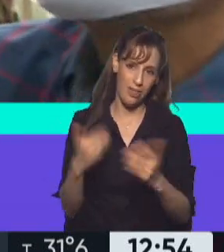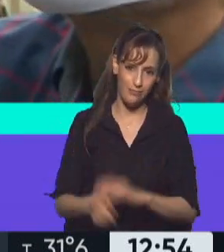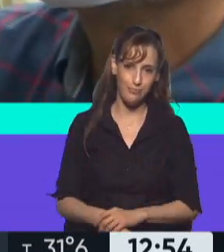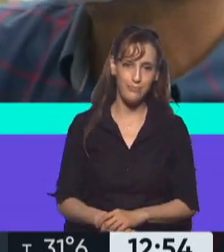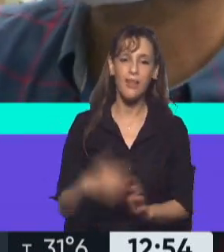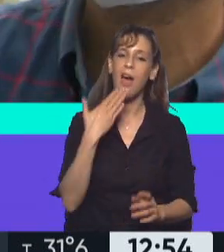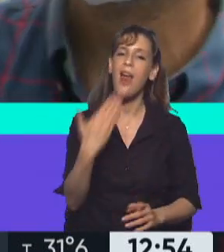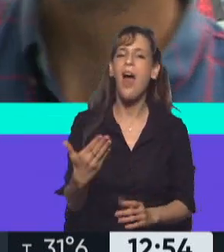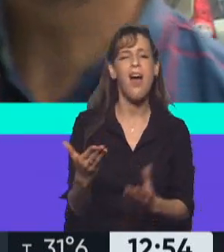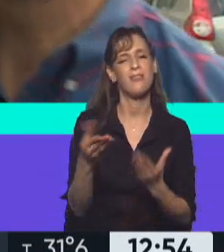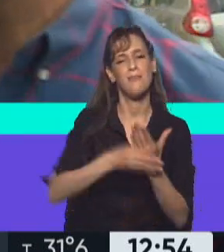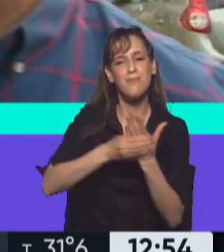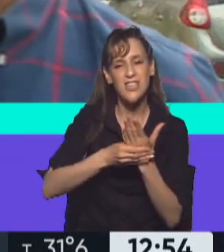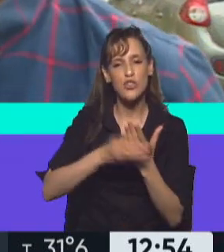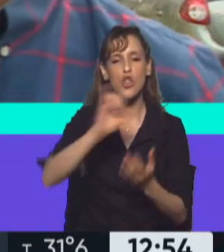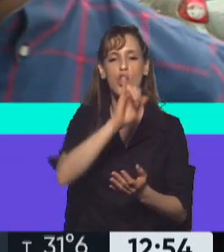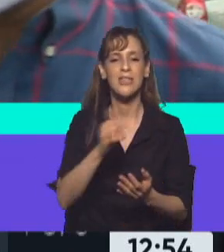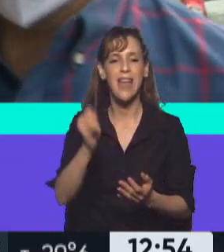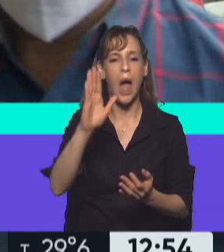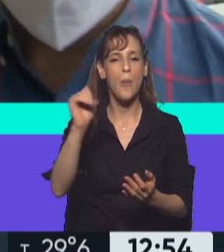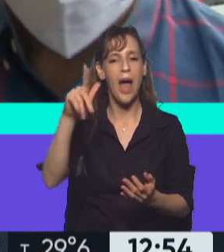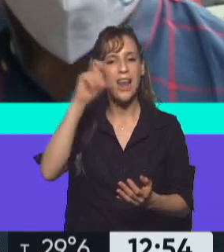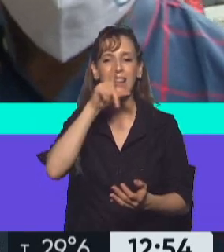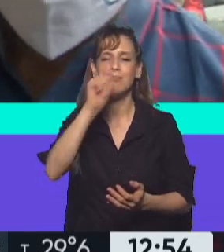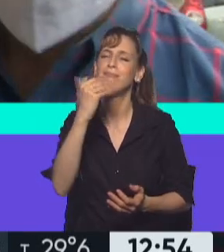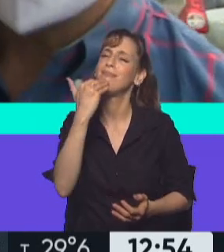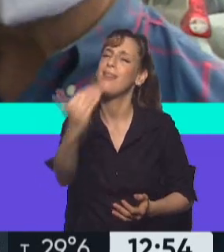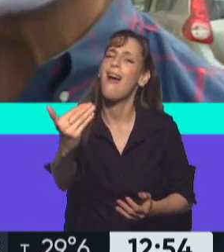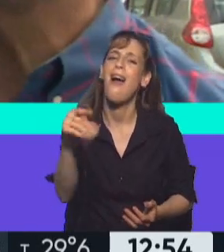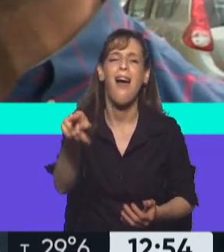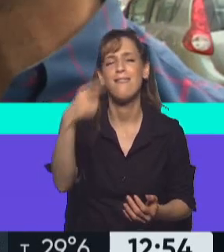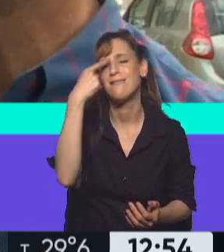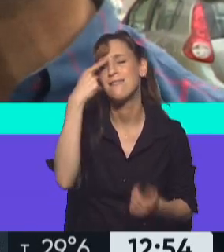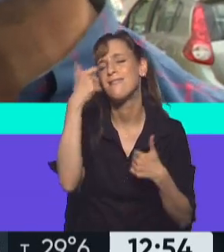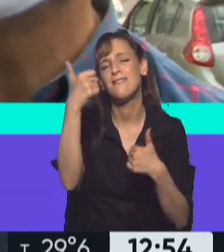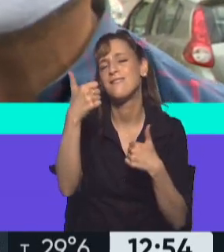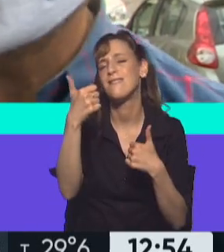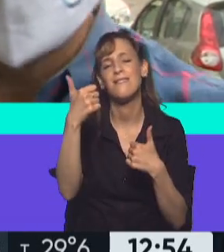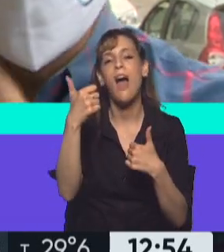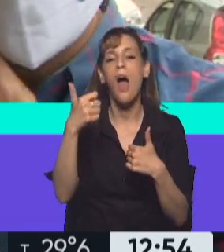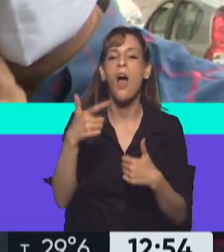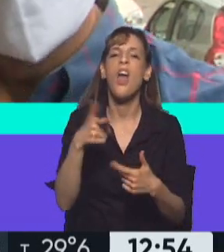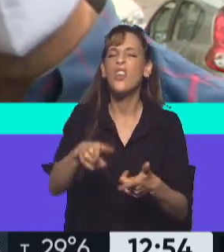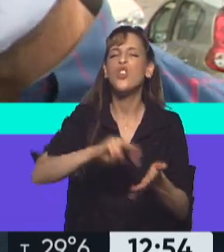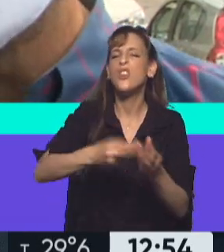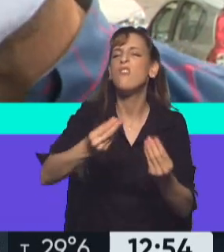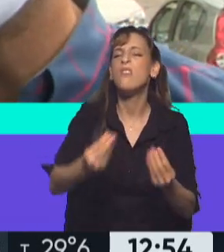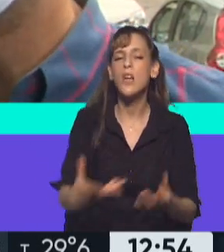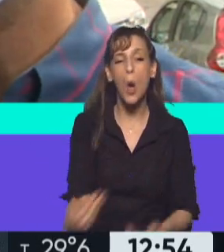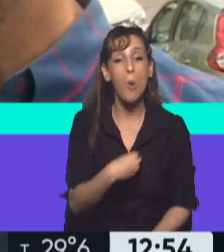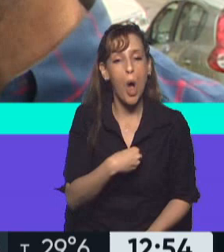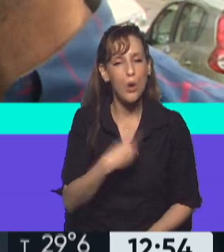ministro Juanchi Zabaleta por la buena predisposición. Esto queda más que demostrado que cuando hay voluntad política